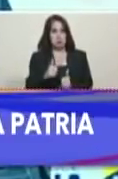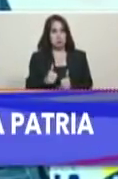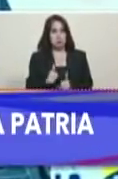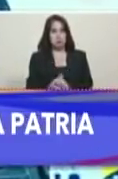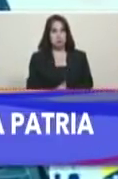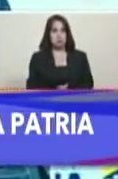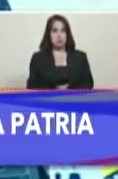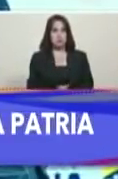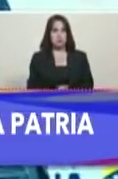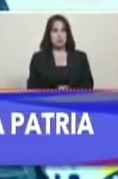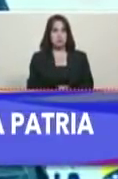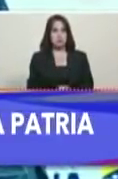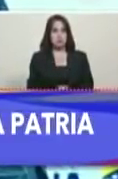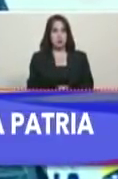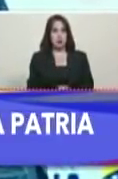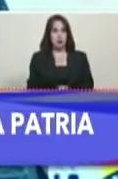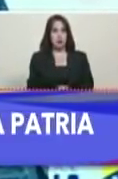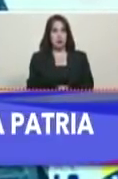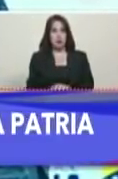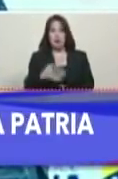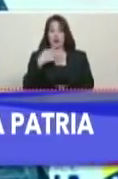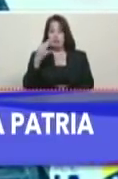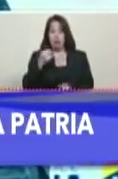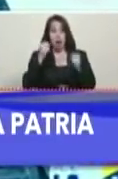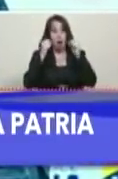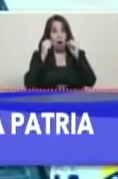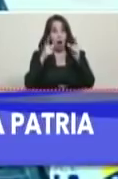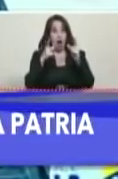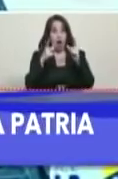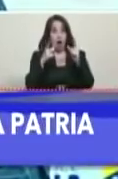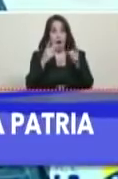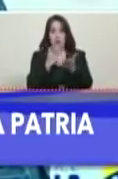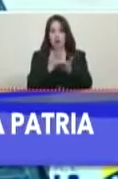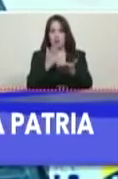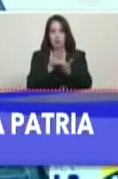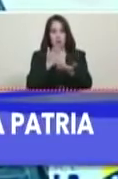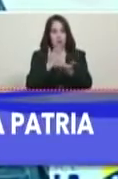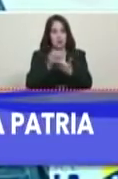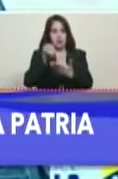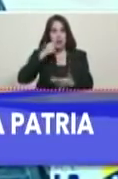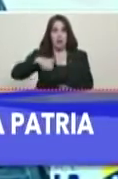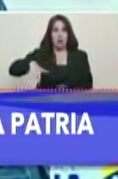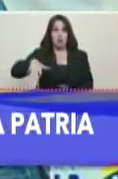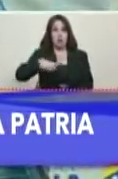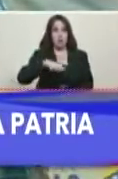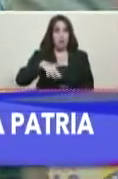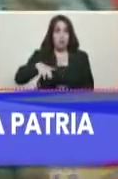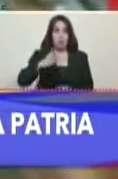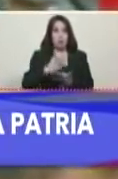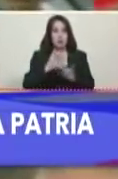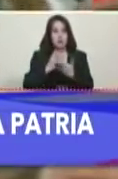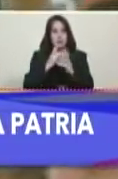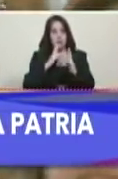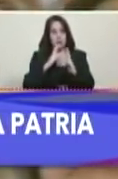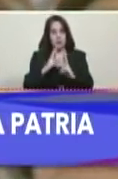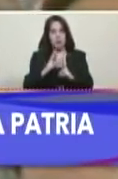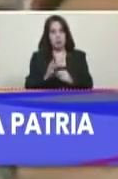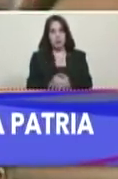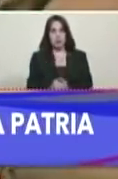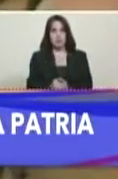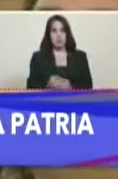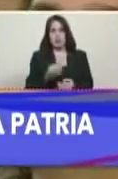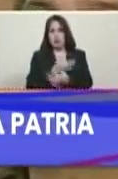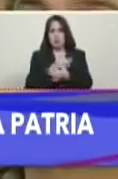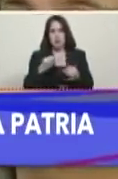respondió de una manera verdaderamente sorprendente, como siempre el pueblo venezolano responde, de una manera